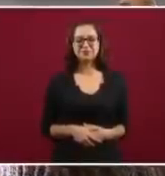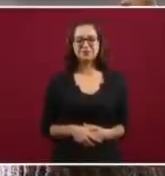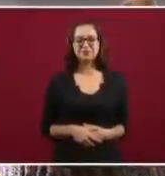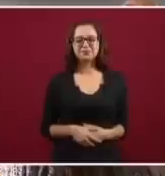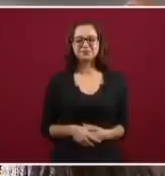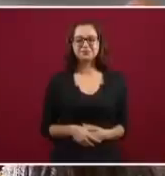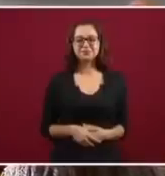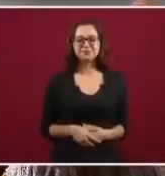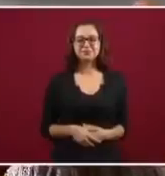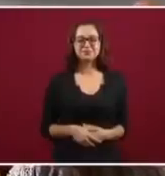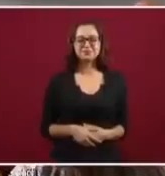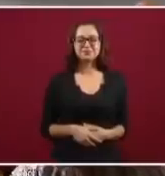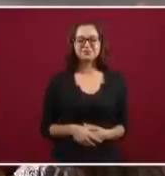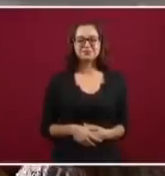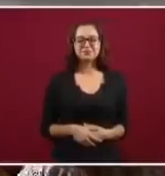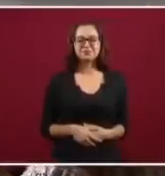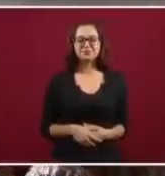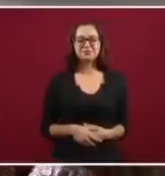nos